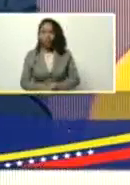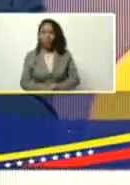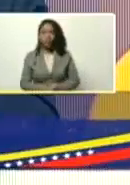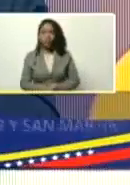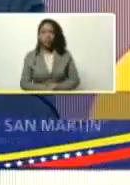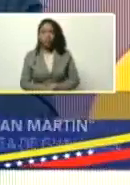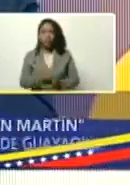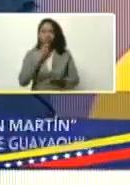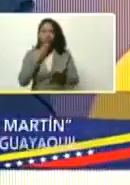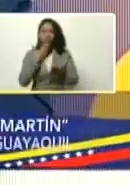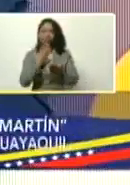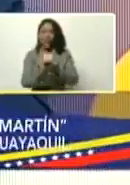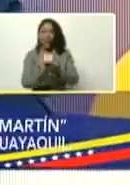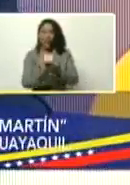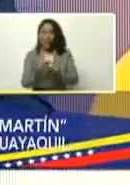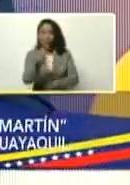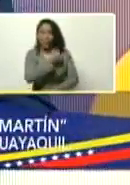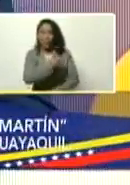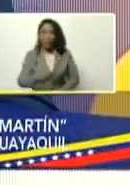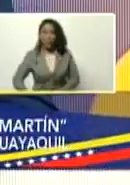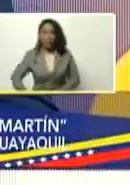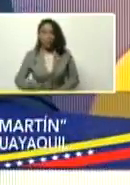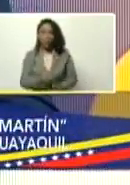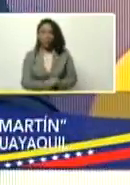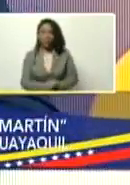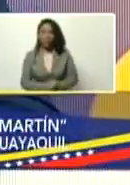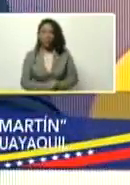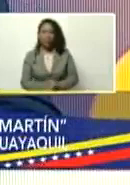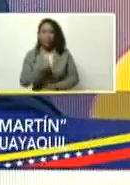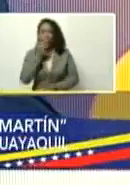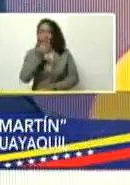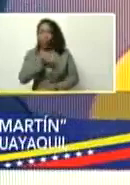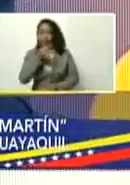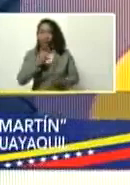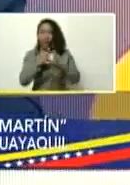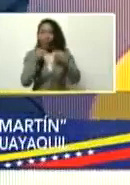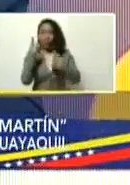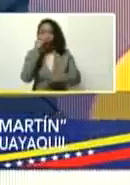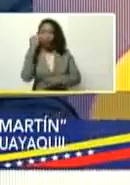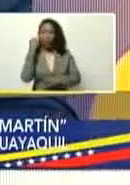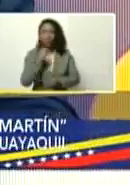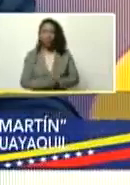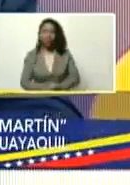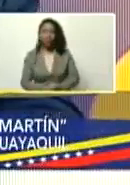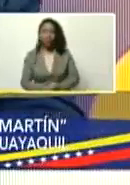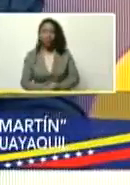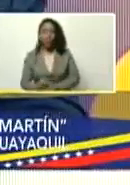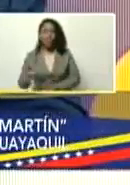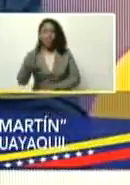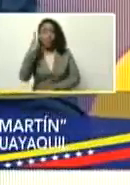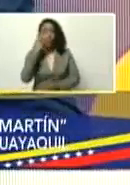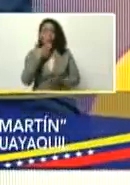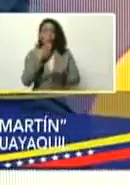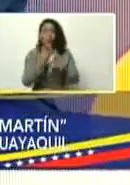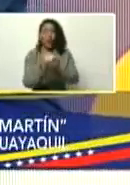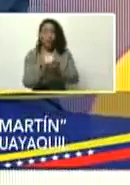Bueno, muchas gracias, presidente. Buenas tardes a todas, a todos. Primero